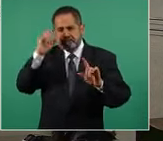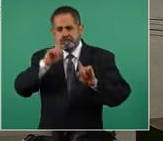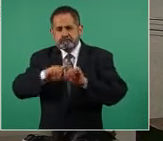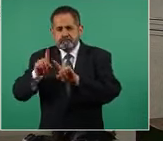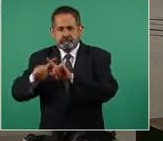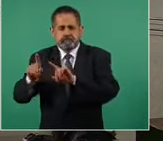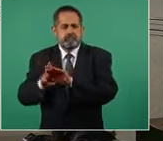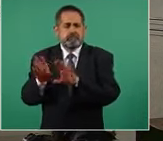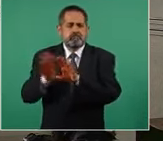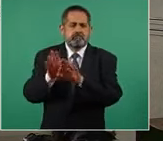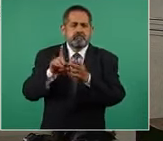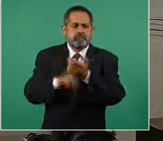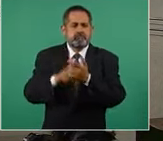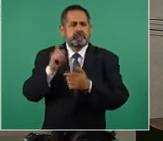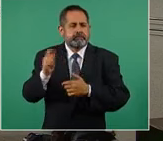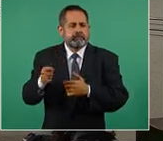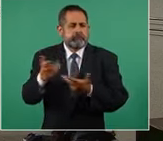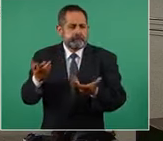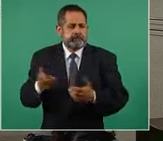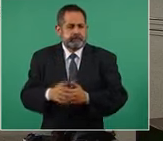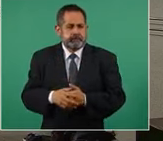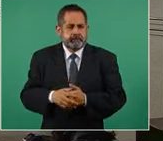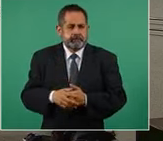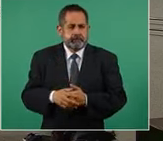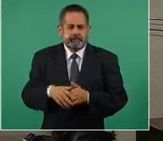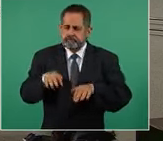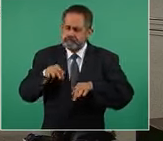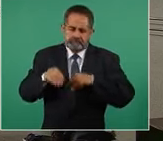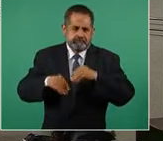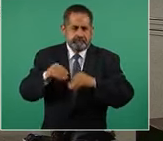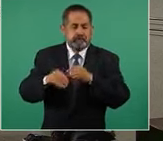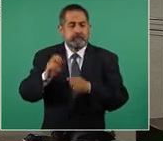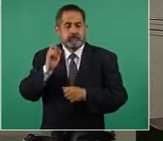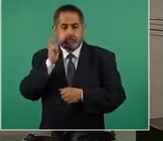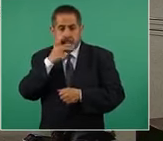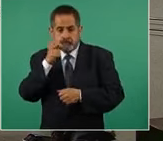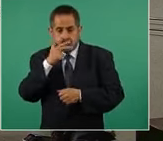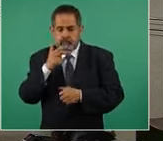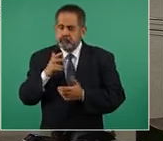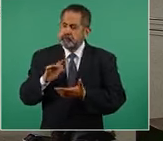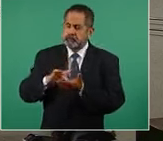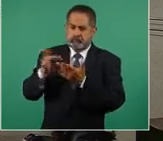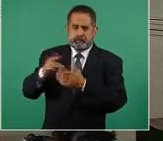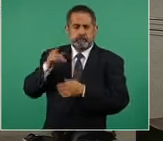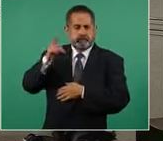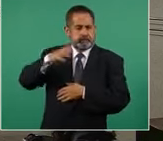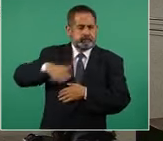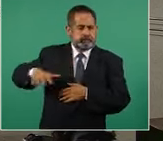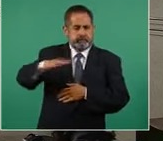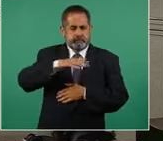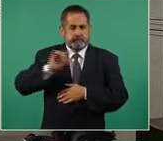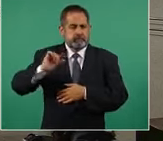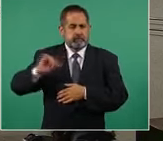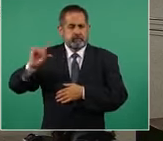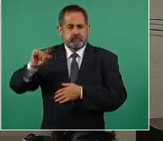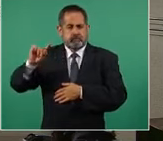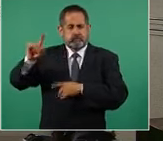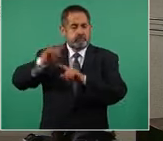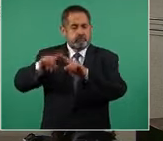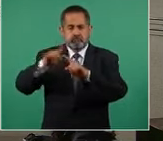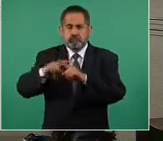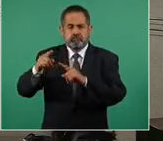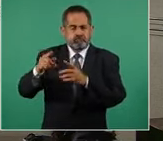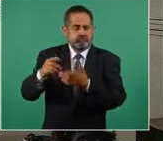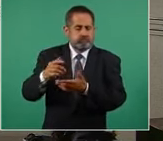esas son de la actividad que se tuvo en Chihuahua, que agradezco mucho a todas las autoridades, todos los que